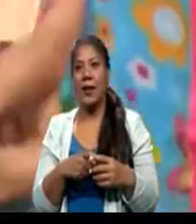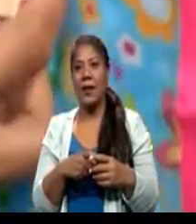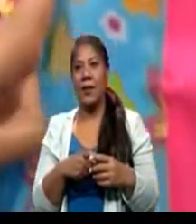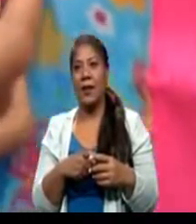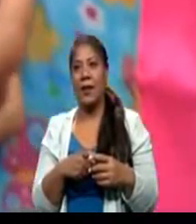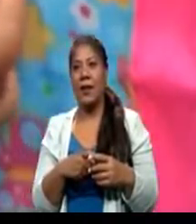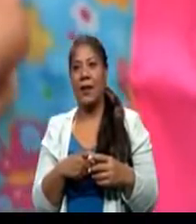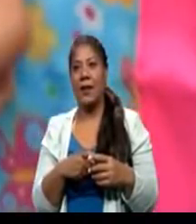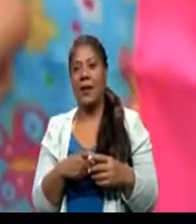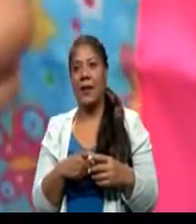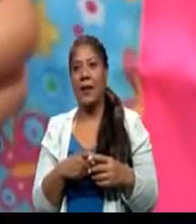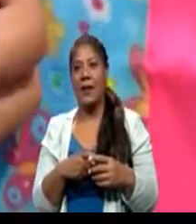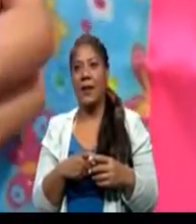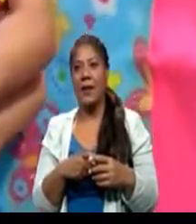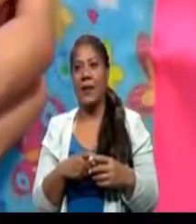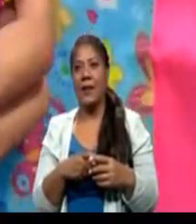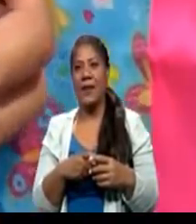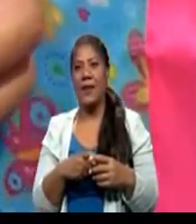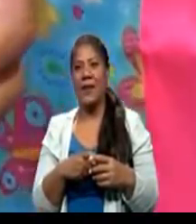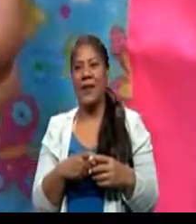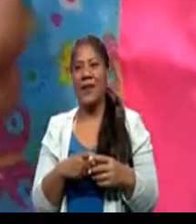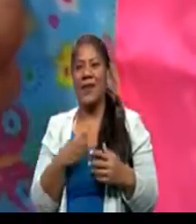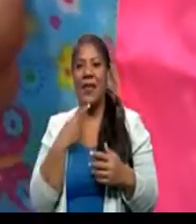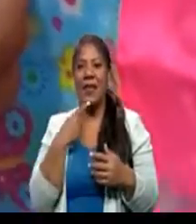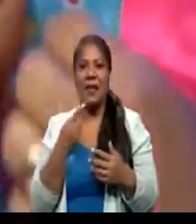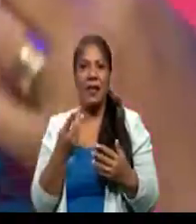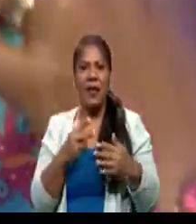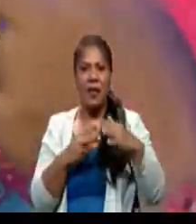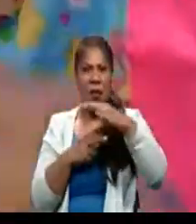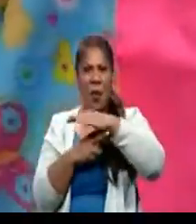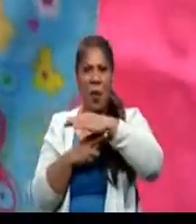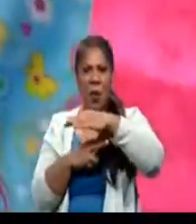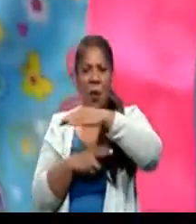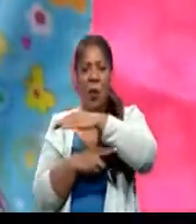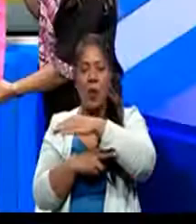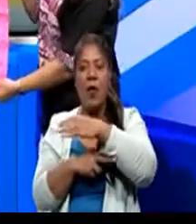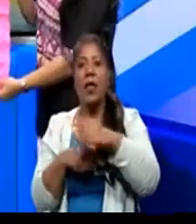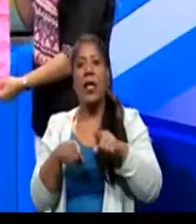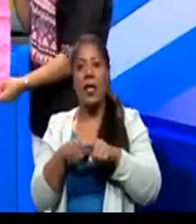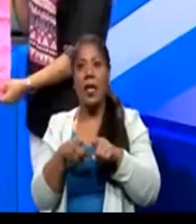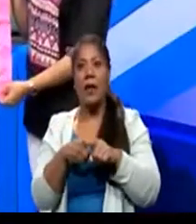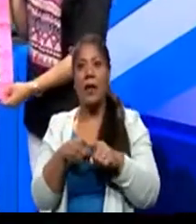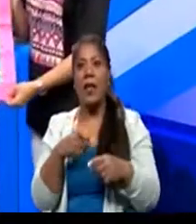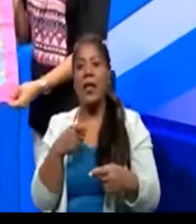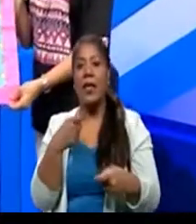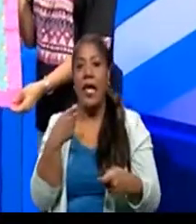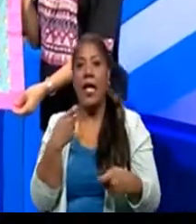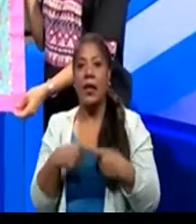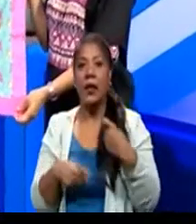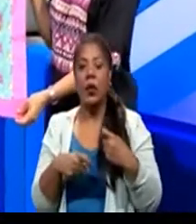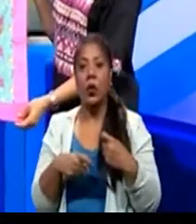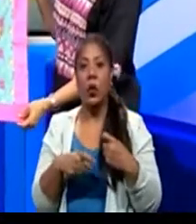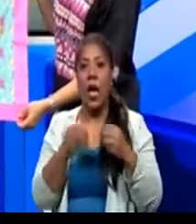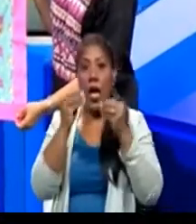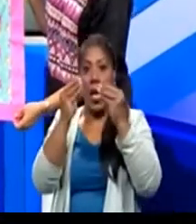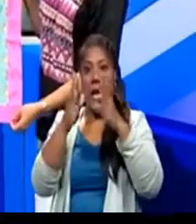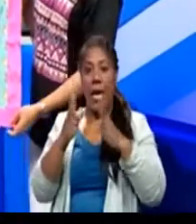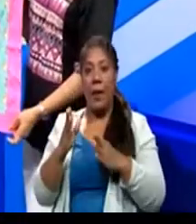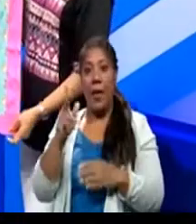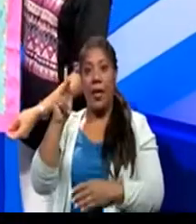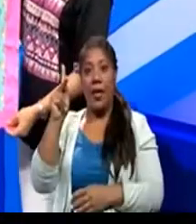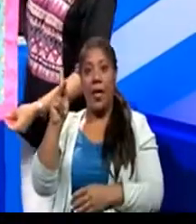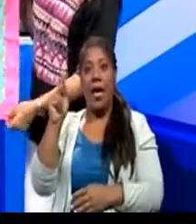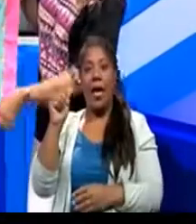Okay. Parece un, no sé, un puentecito. No sé. Ajá, también es así durita, ¿verdad? Sí, durita. Y mire cómo la maestra Katia y,